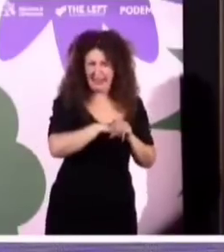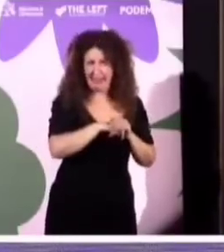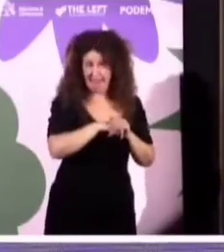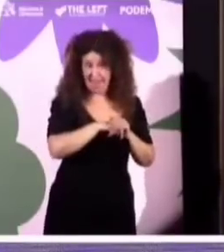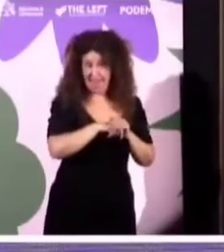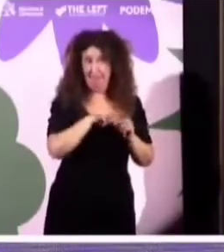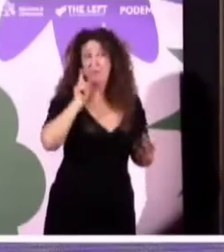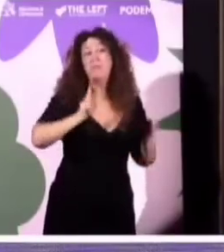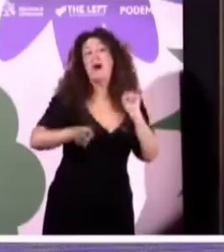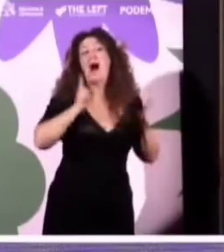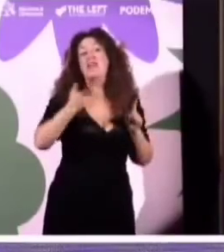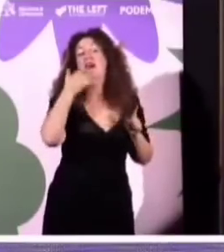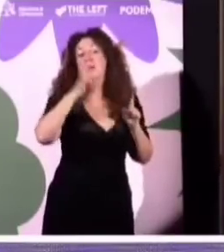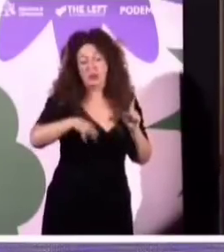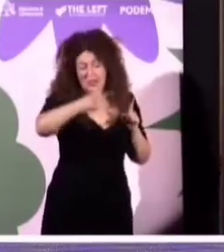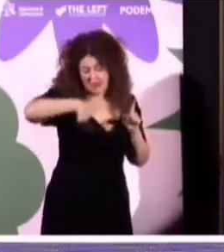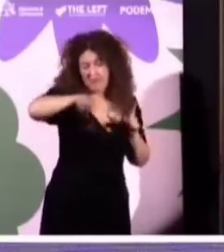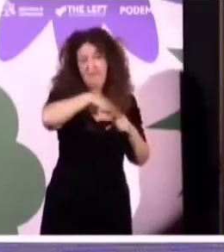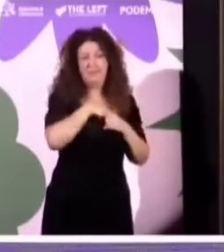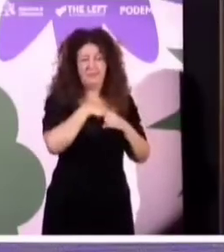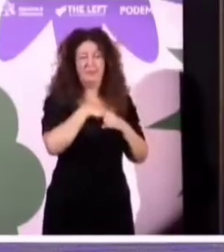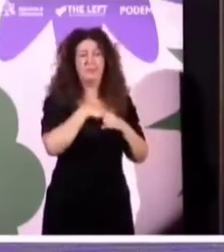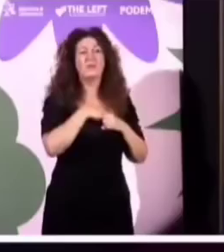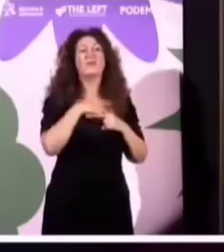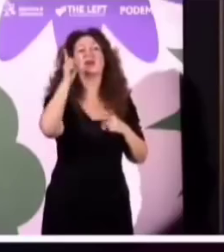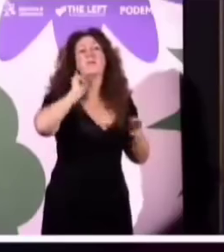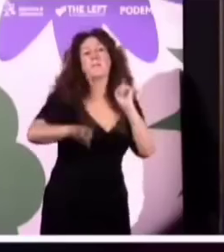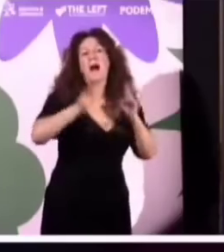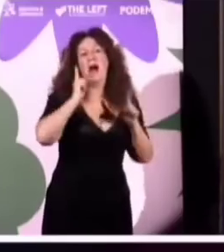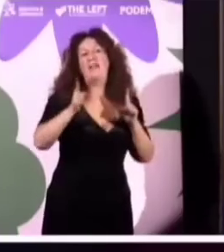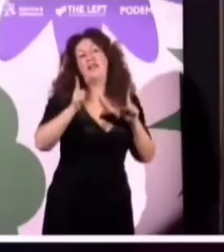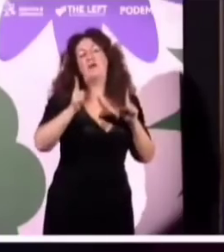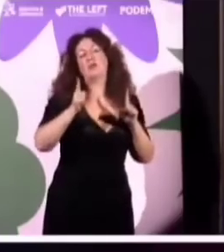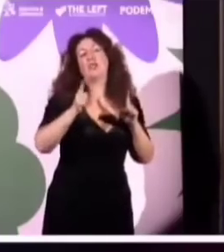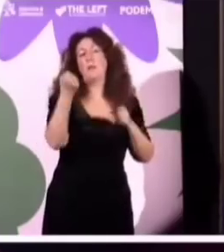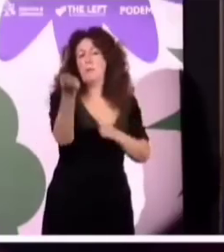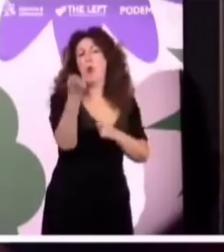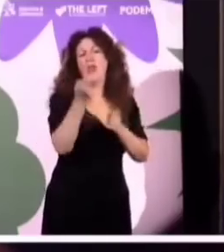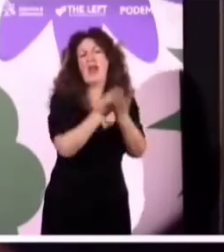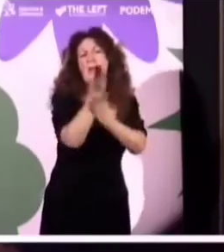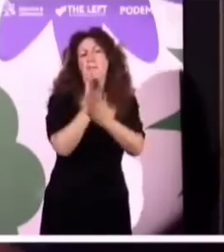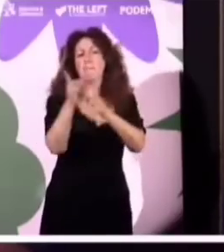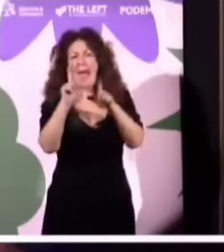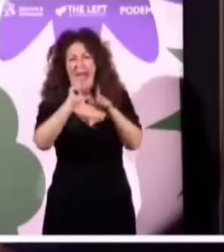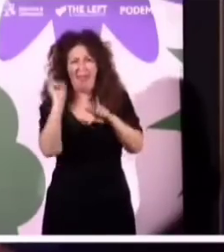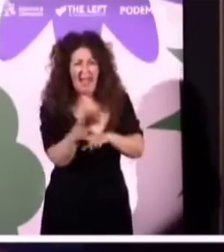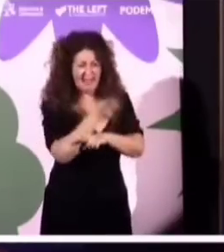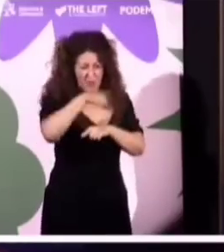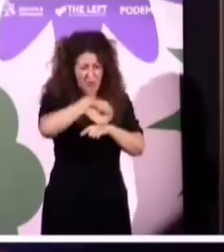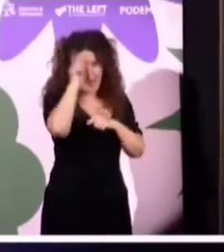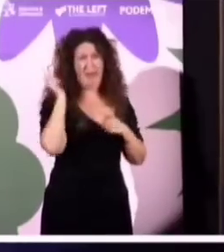mandamos los de Madrid, mandamos el poder mediático en Madrid.